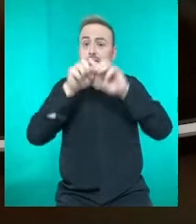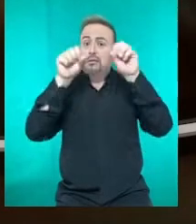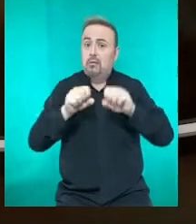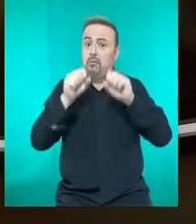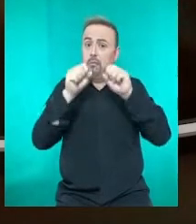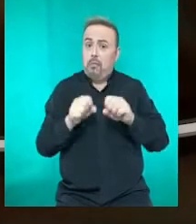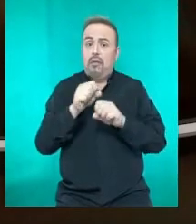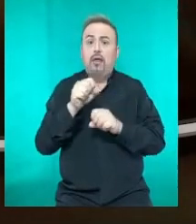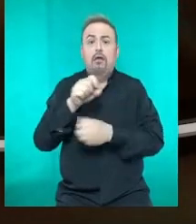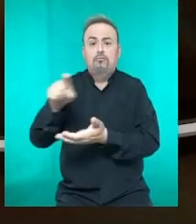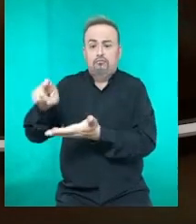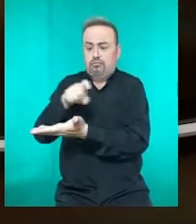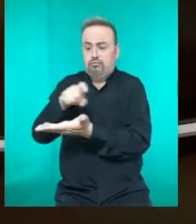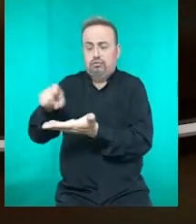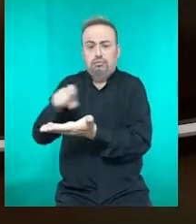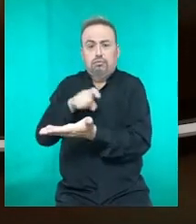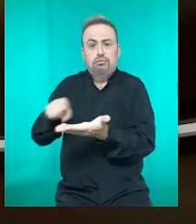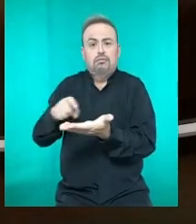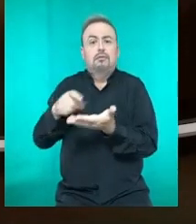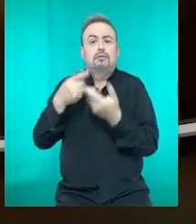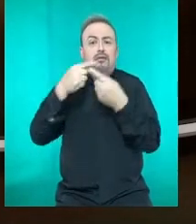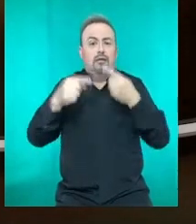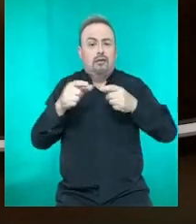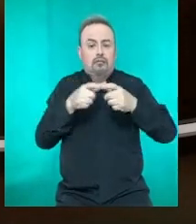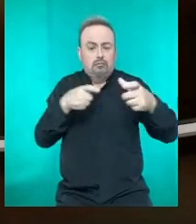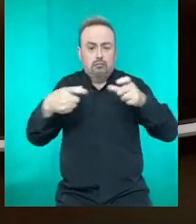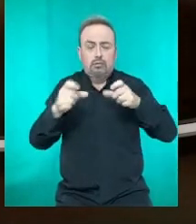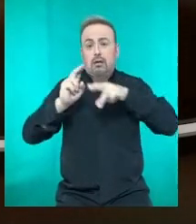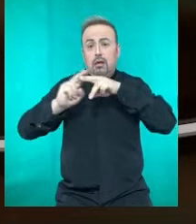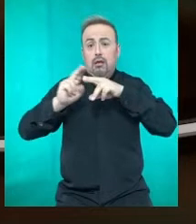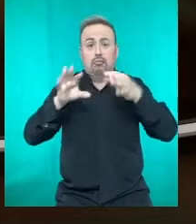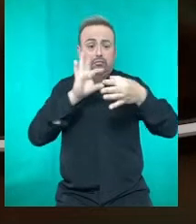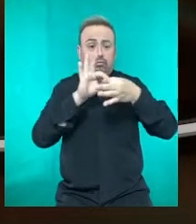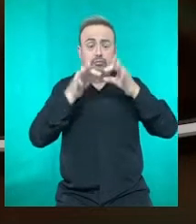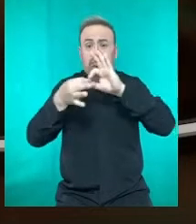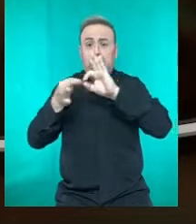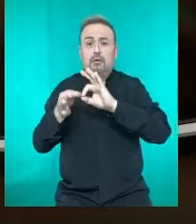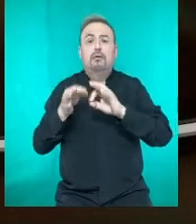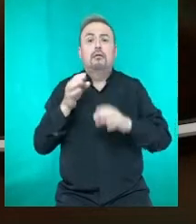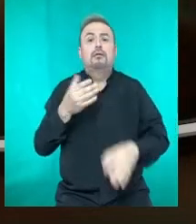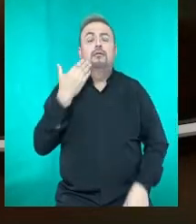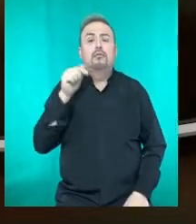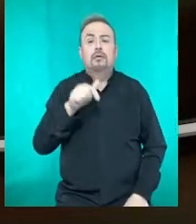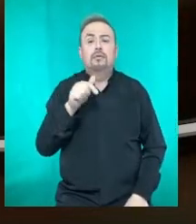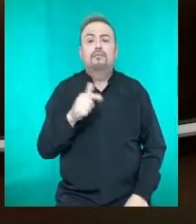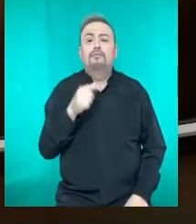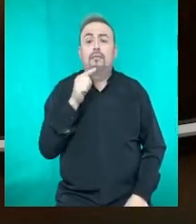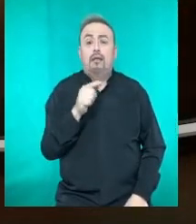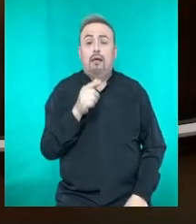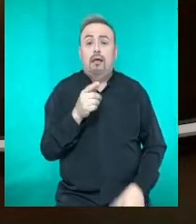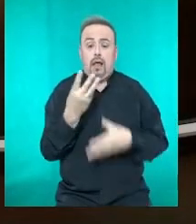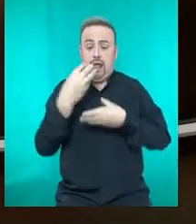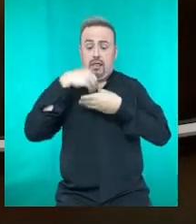incluso, diseñar con distintas geometrías adaptables. Lo importante es que se mantenga este circuito interior